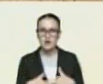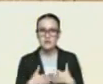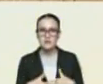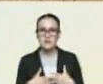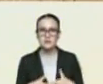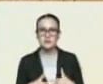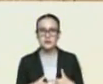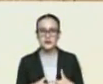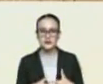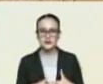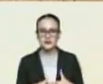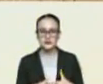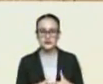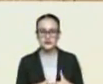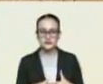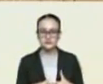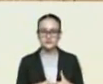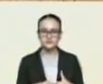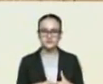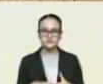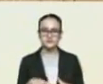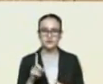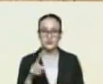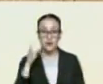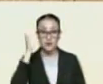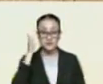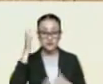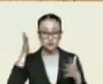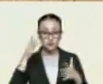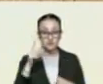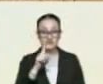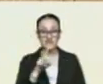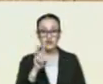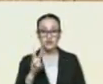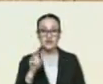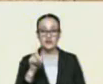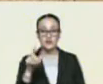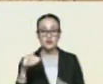la plataforma electoral. También hicimos la capacitación de